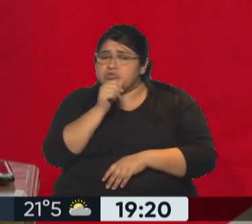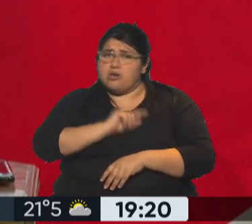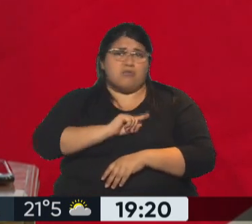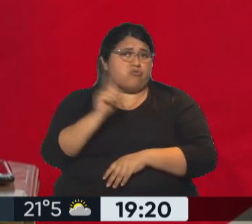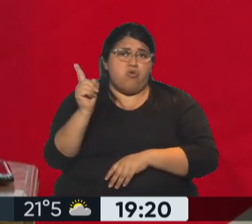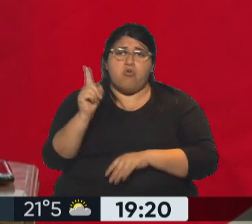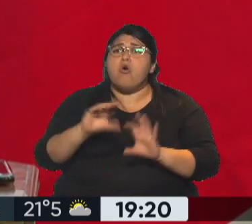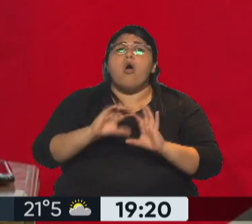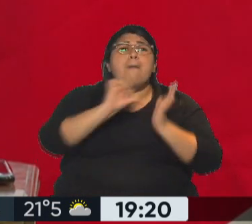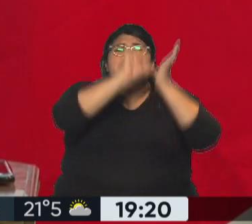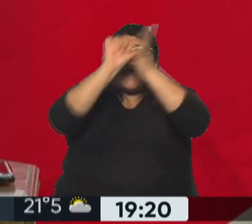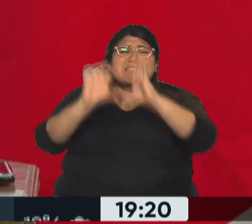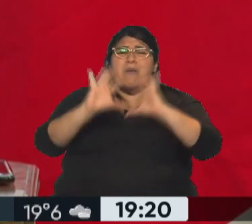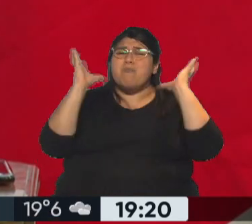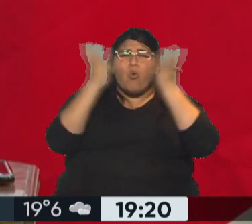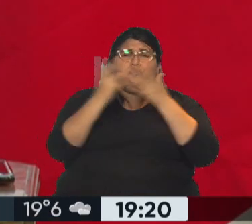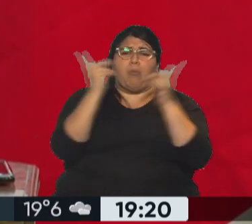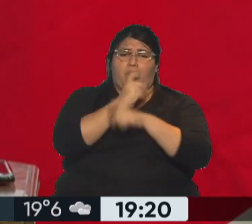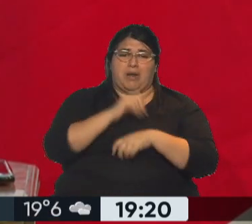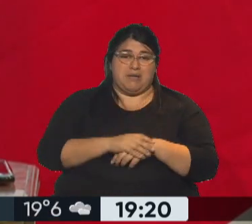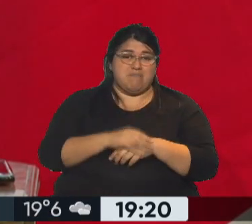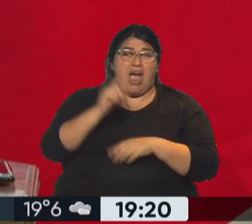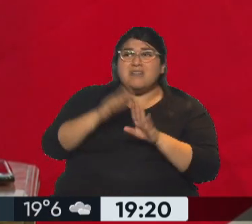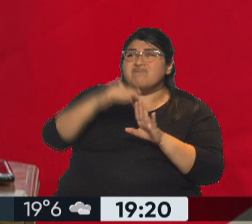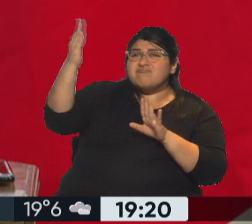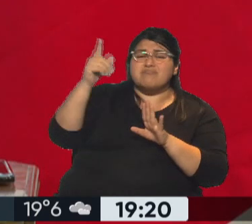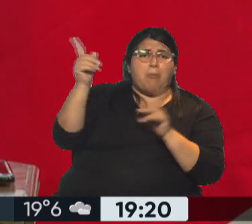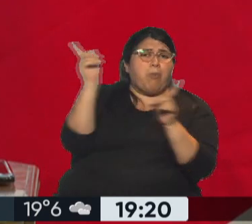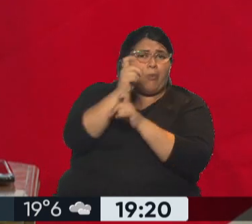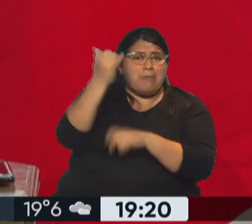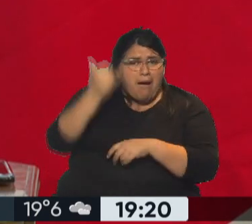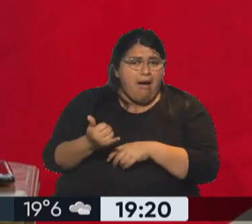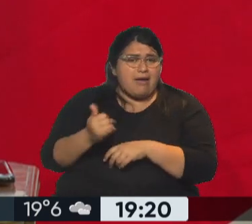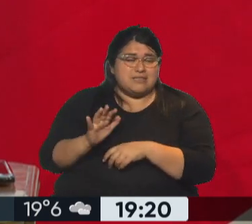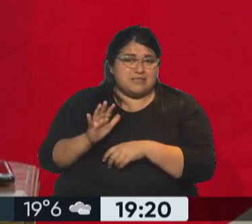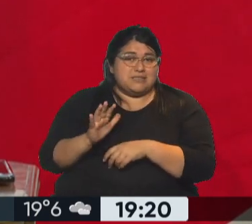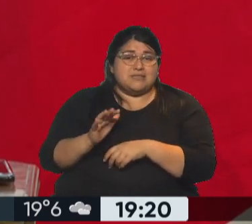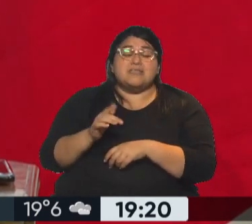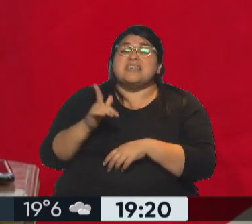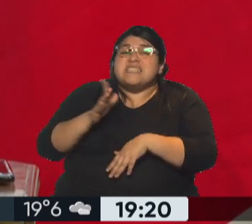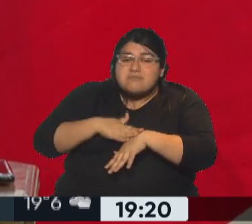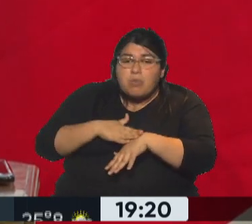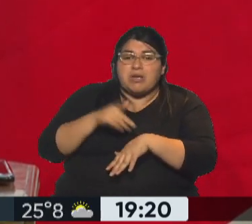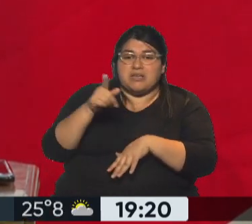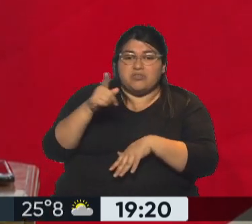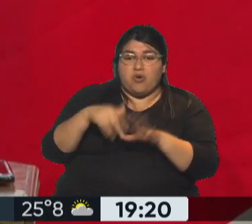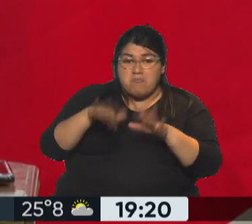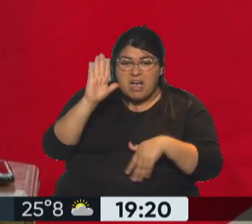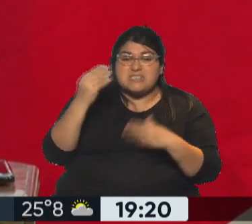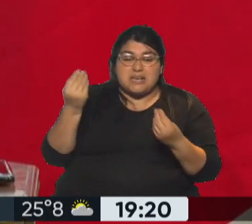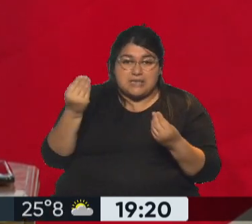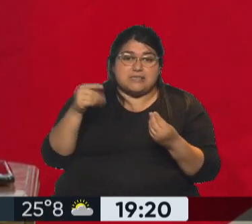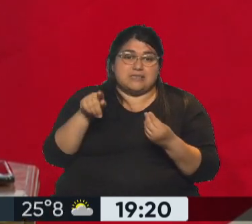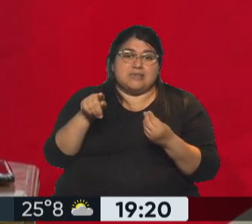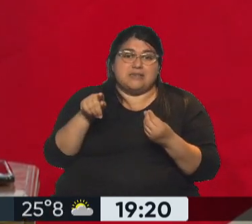mundo y que el hemisferio sur estaba pasándola muy mal. En un escenario en el que la FAO está